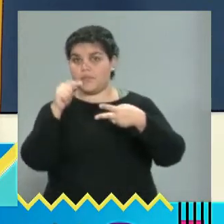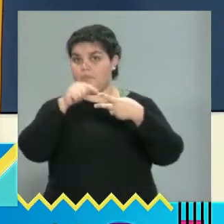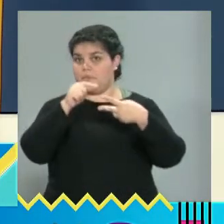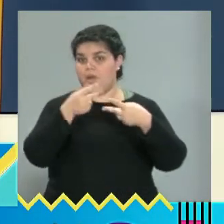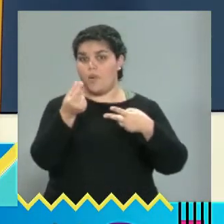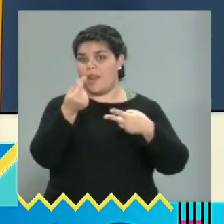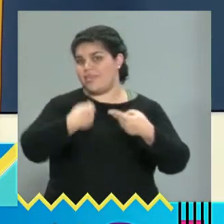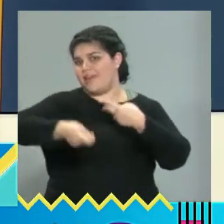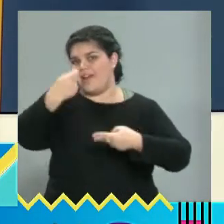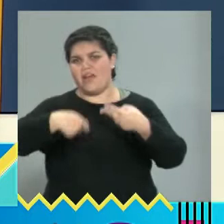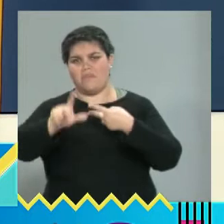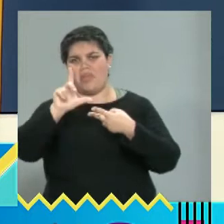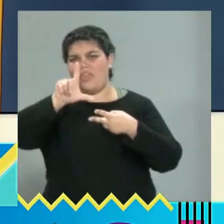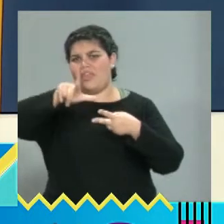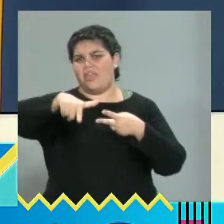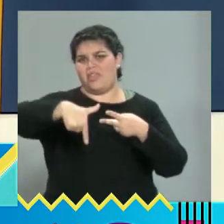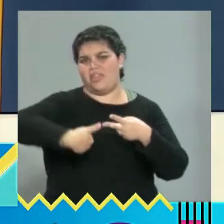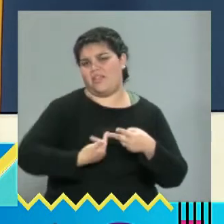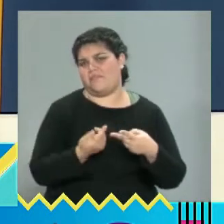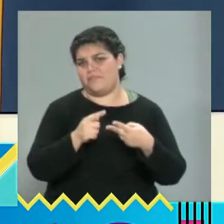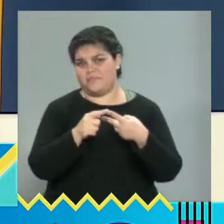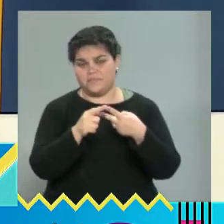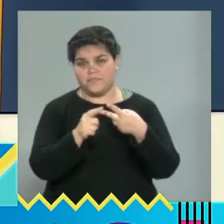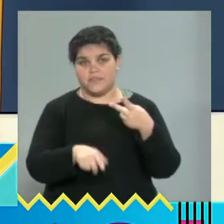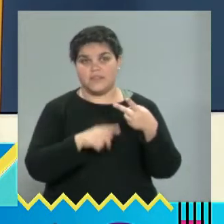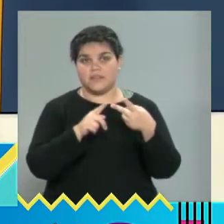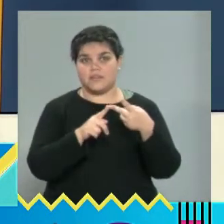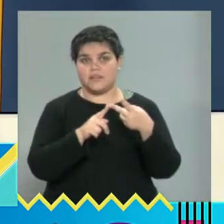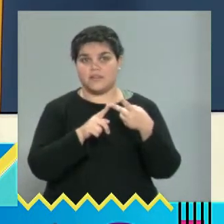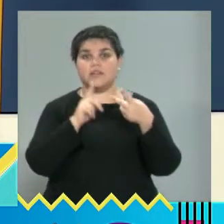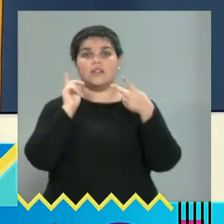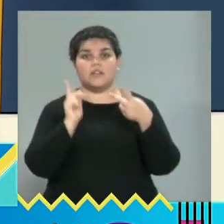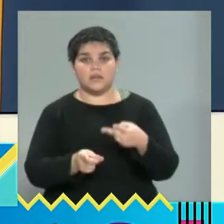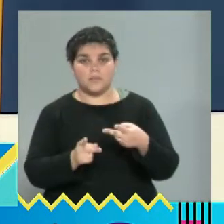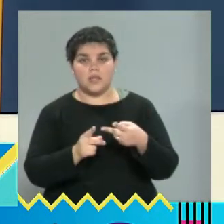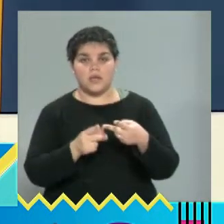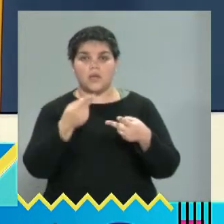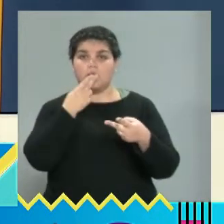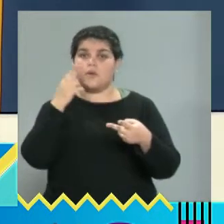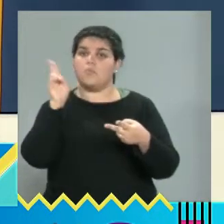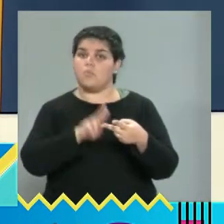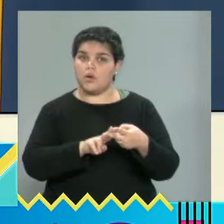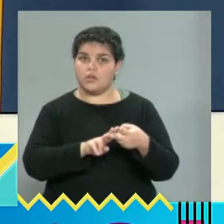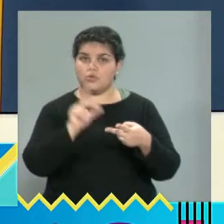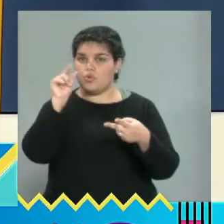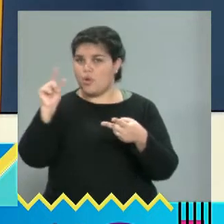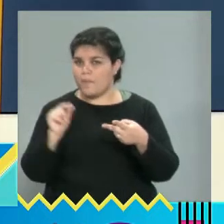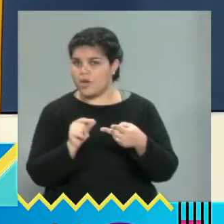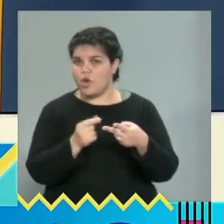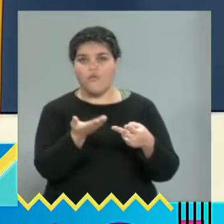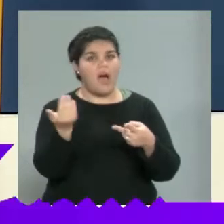importante, o sea, el dólar está un poco atrasado, y tenemos una situación fiscal, números fiscales, o sea,